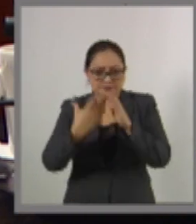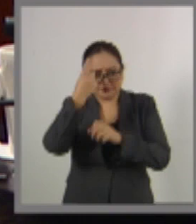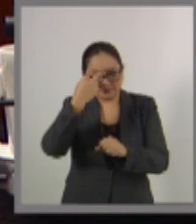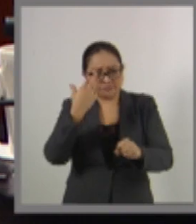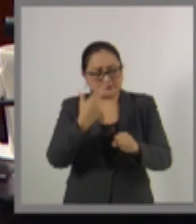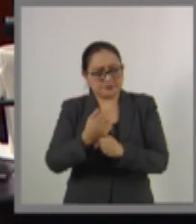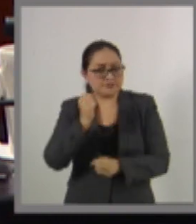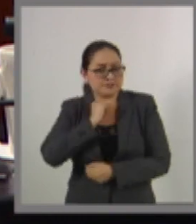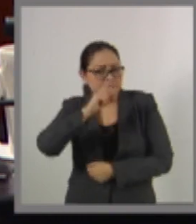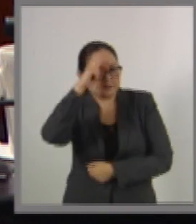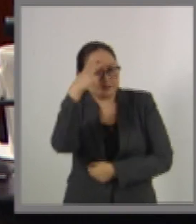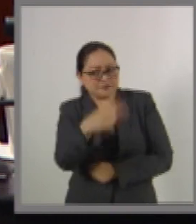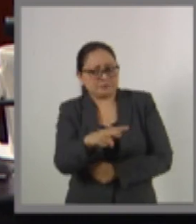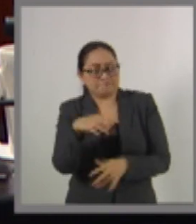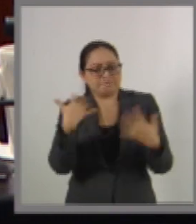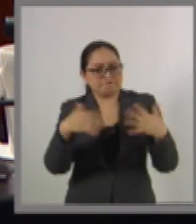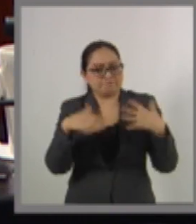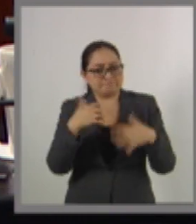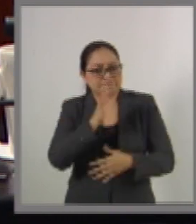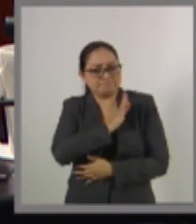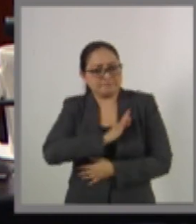Directiva del Senado de la República.